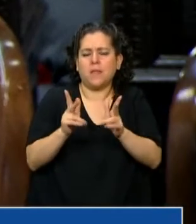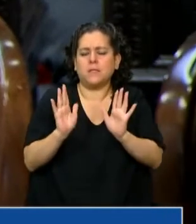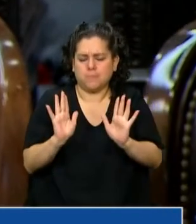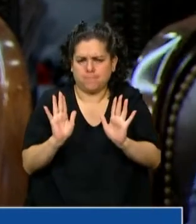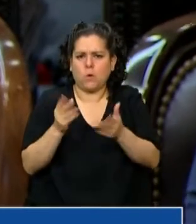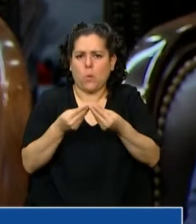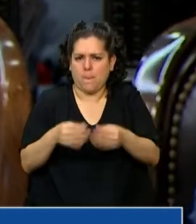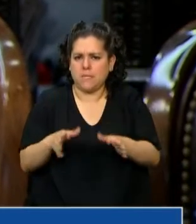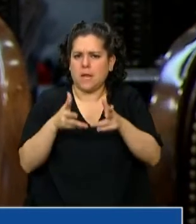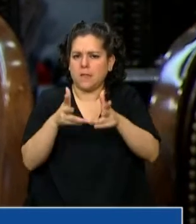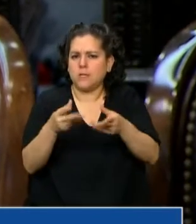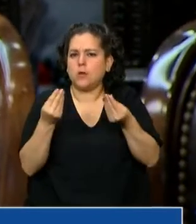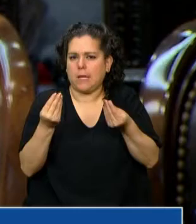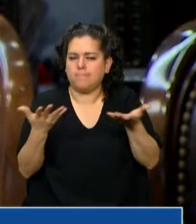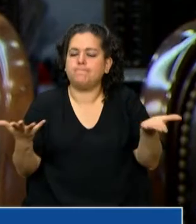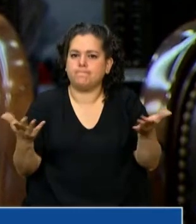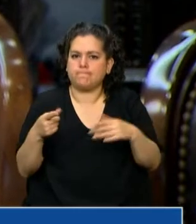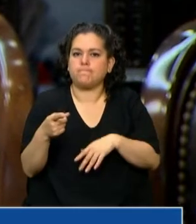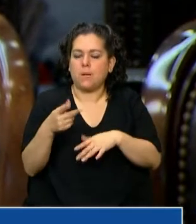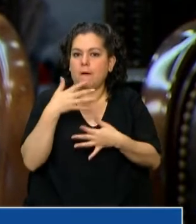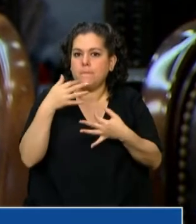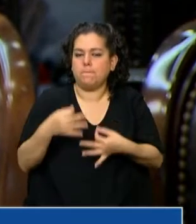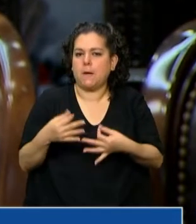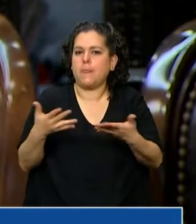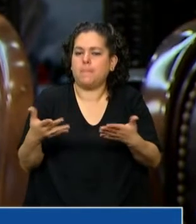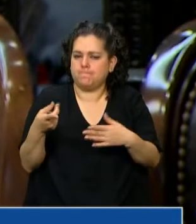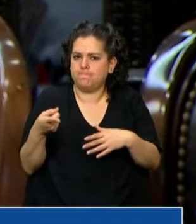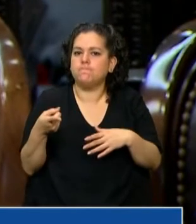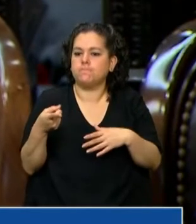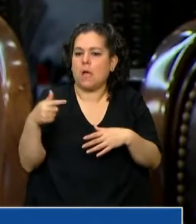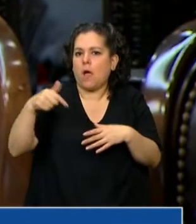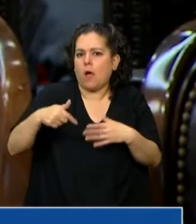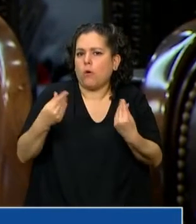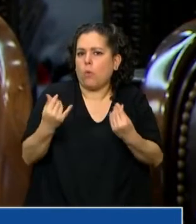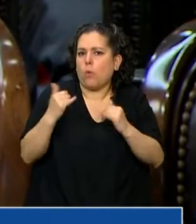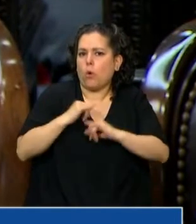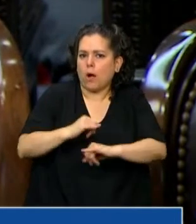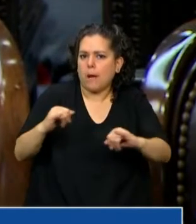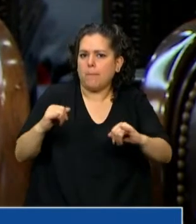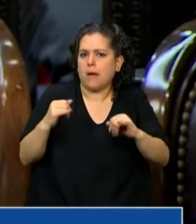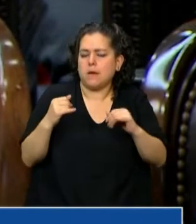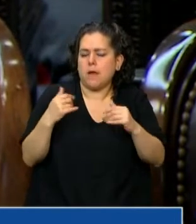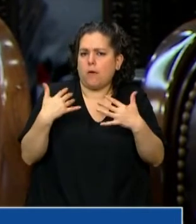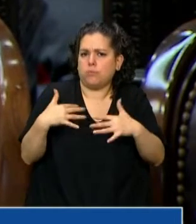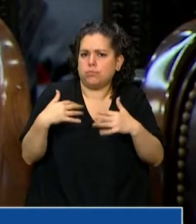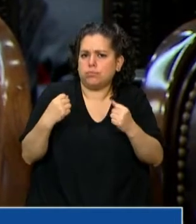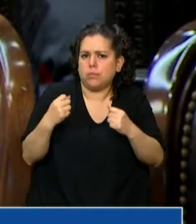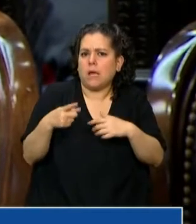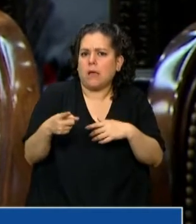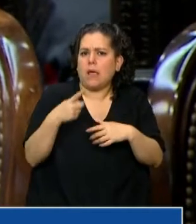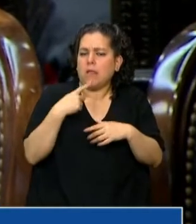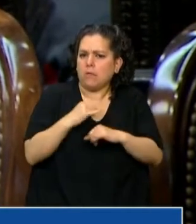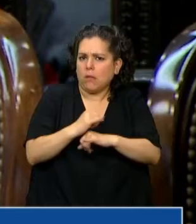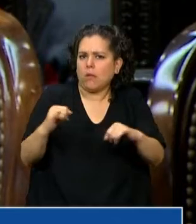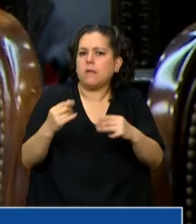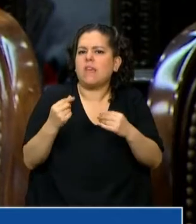diciendo, porque efectivamente acá lo que hubo es una campaña fuerte para instalar que la